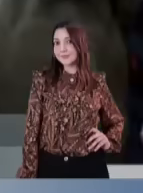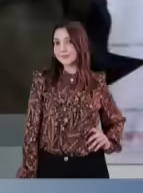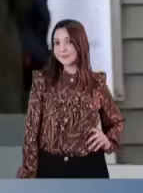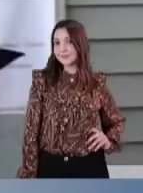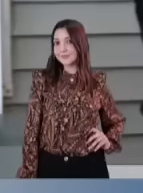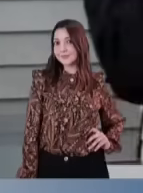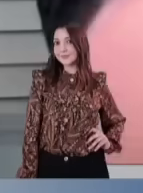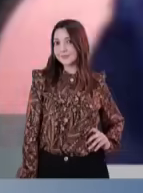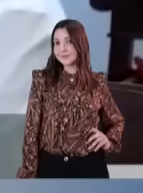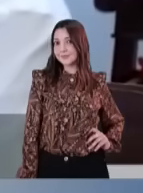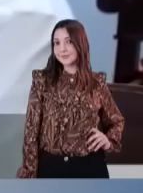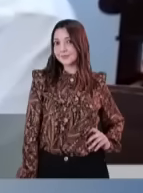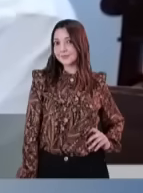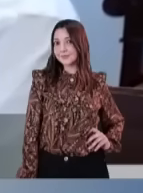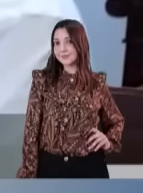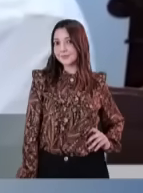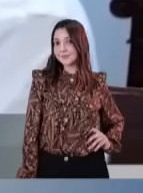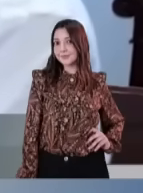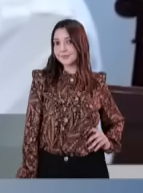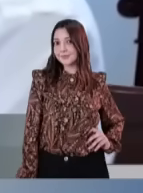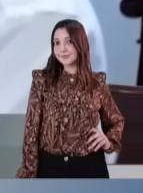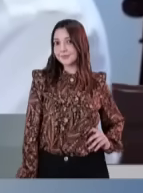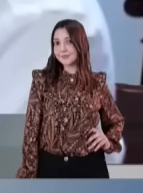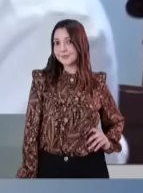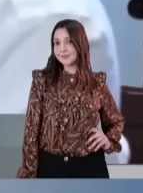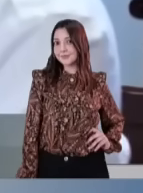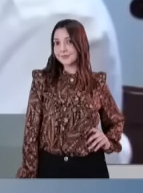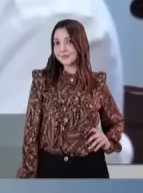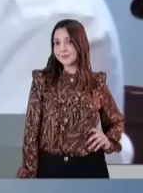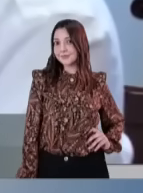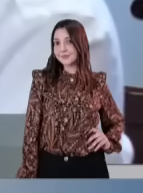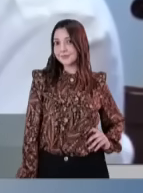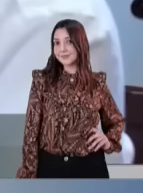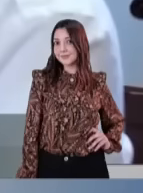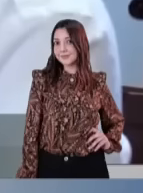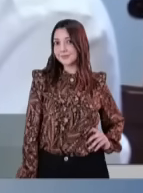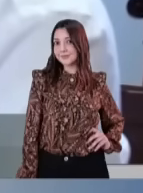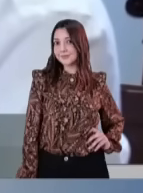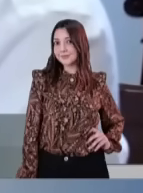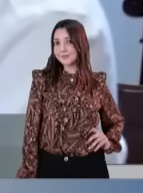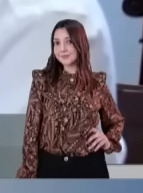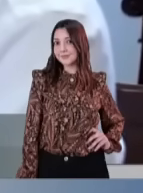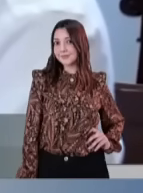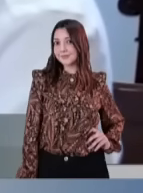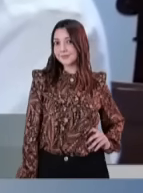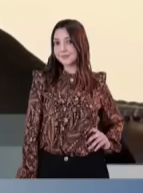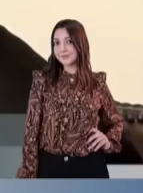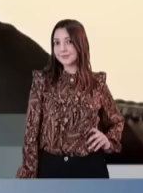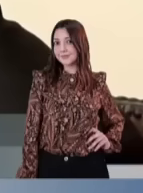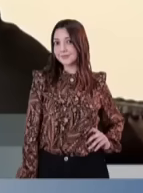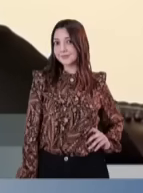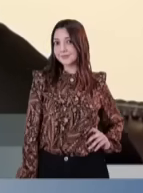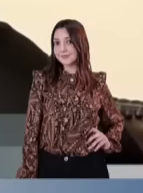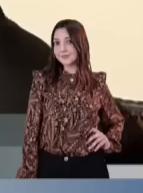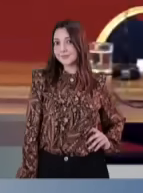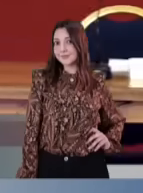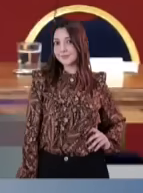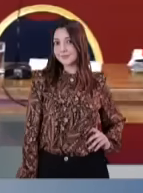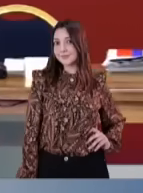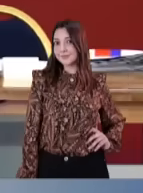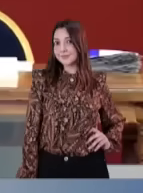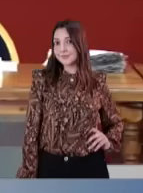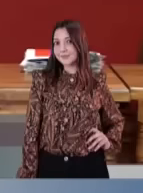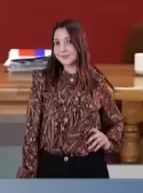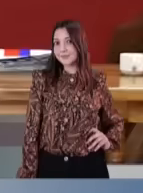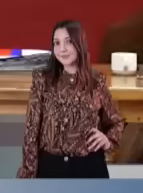fin, para retomar la agenda. Pero la verdad es que, como decía Tomás, los cambios están planteándose también en otras carteras, en donde la verdad es que uno o